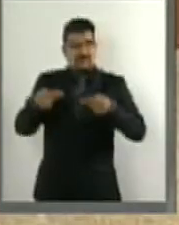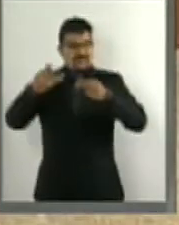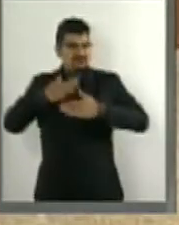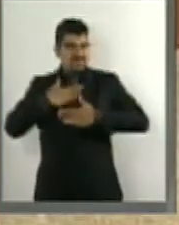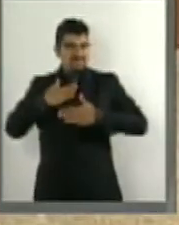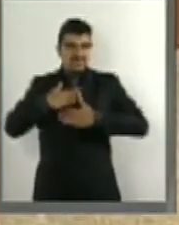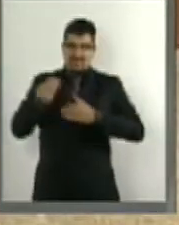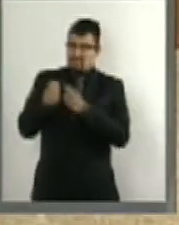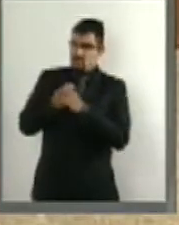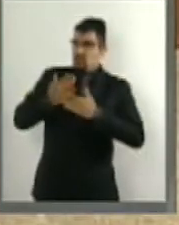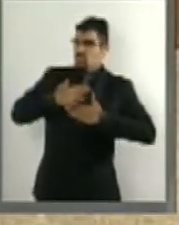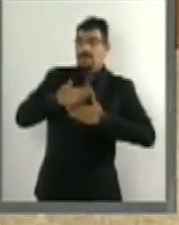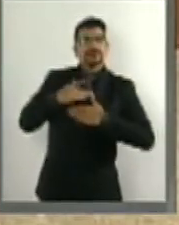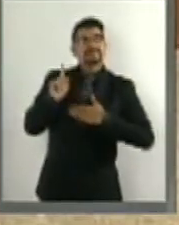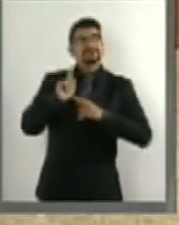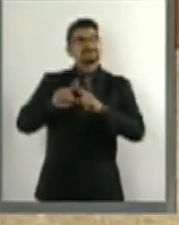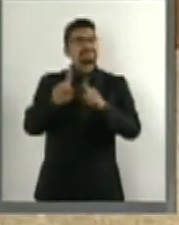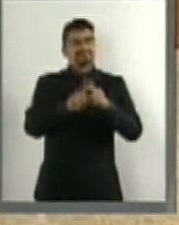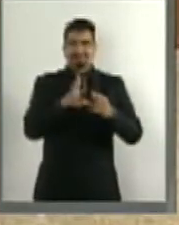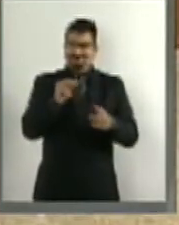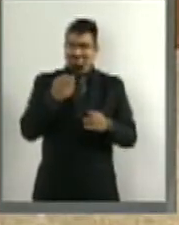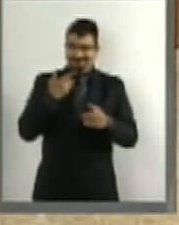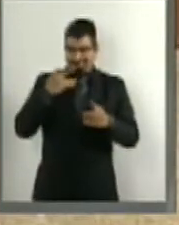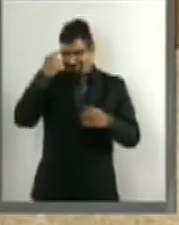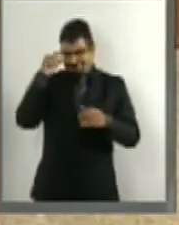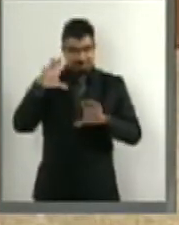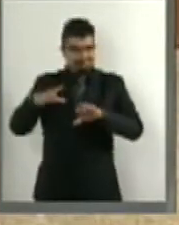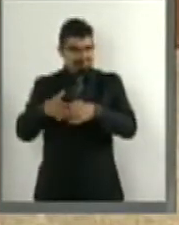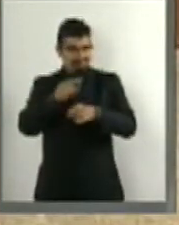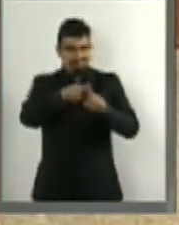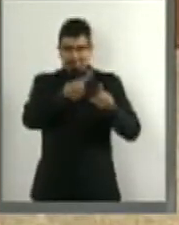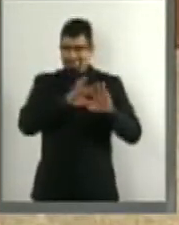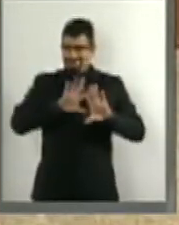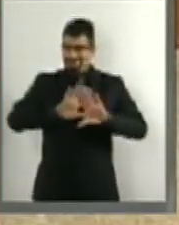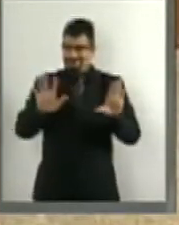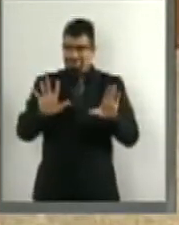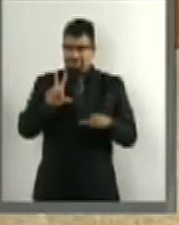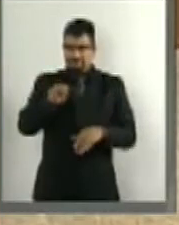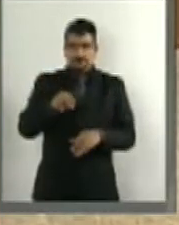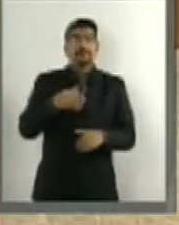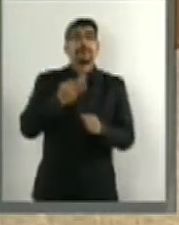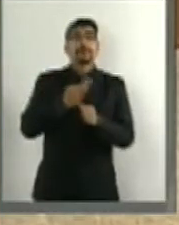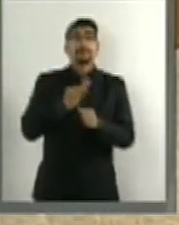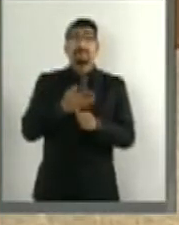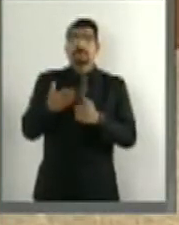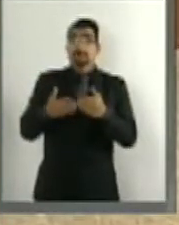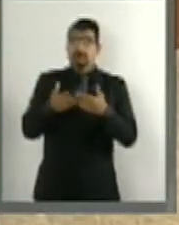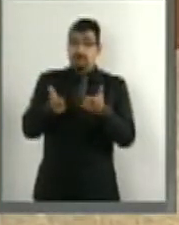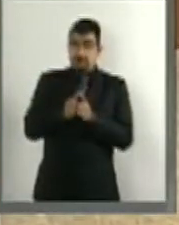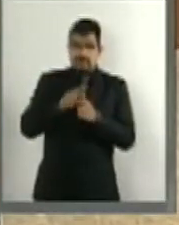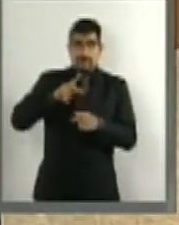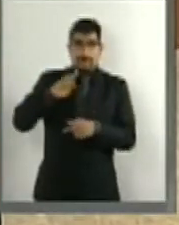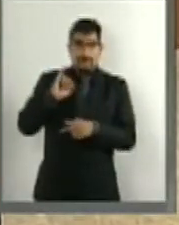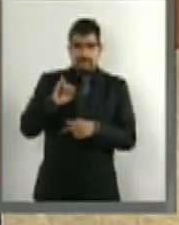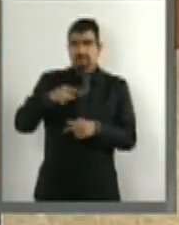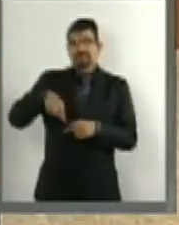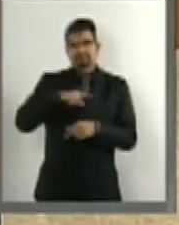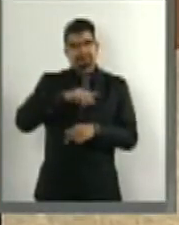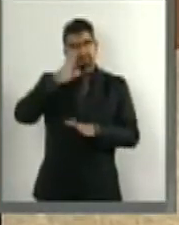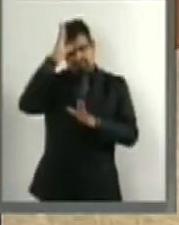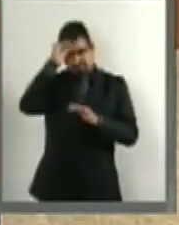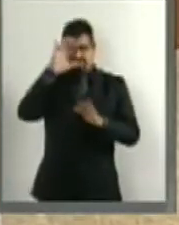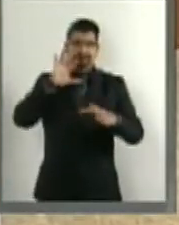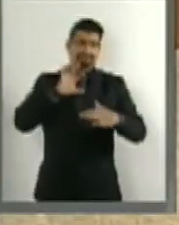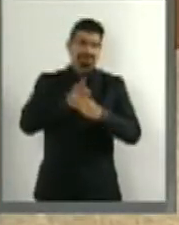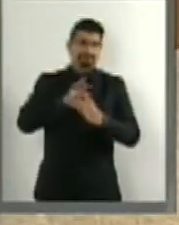particulares. Esto no es asunto de cuotas. Los legisladores del PRI estamos comprometidos